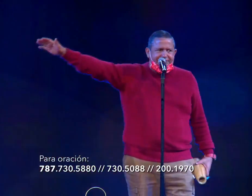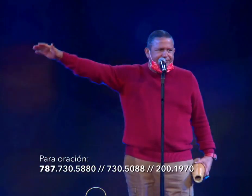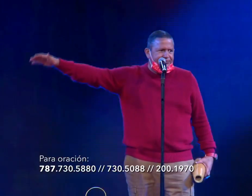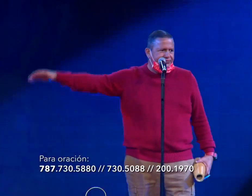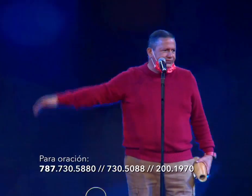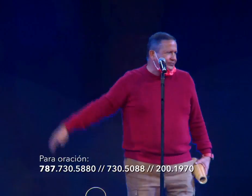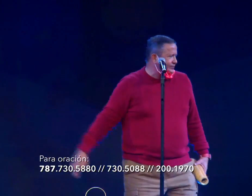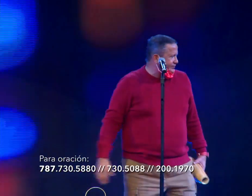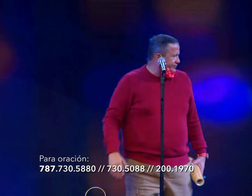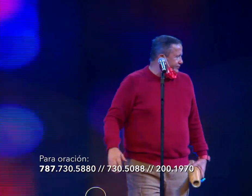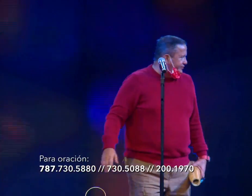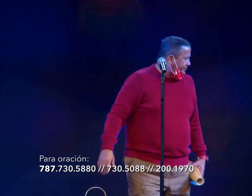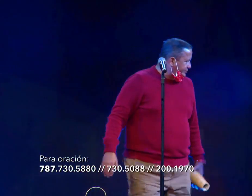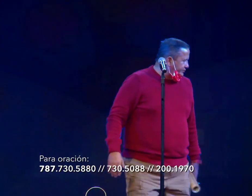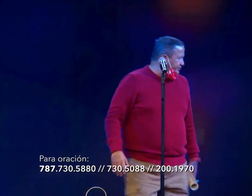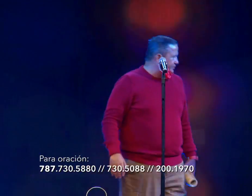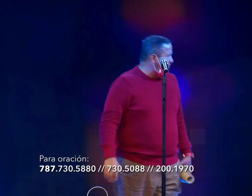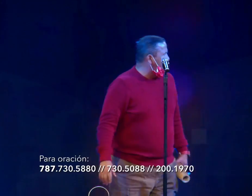bendiciones.